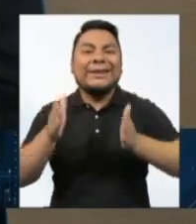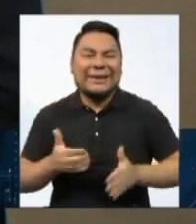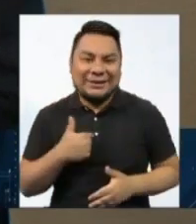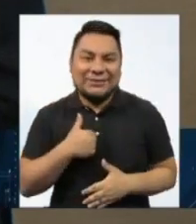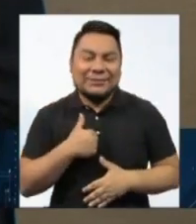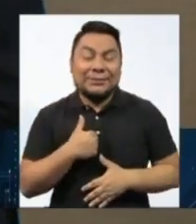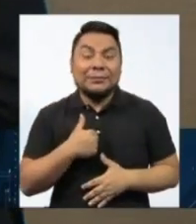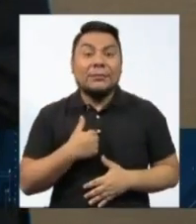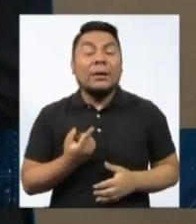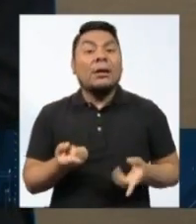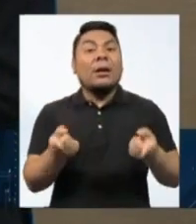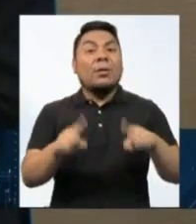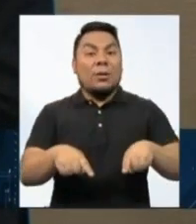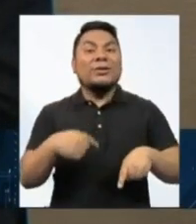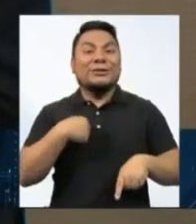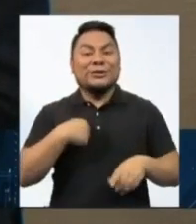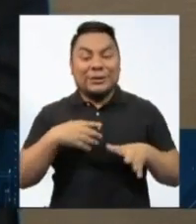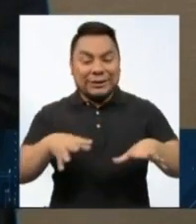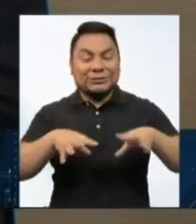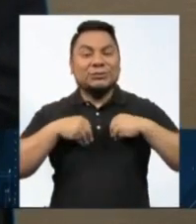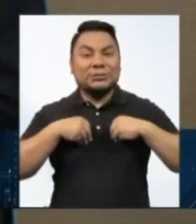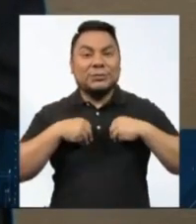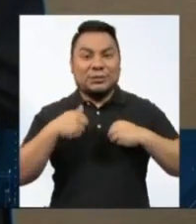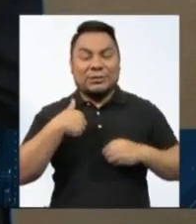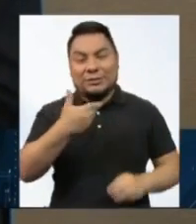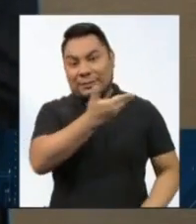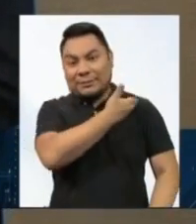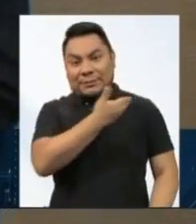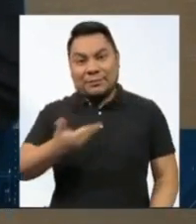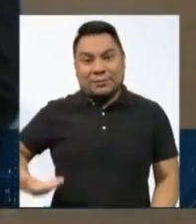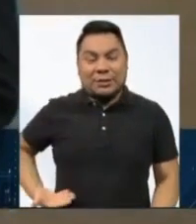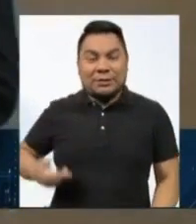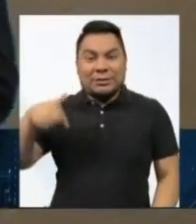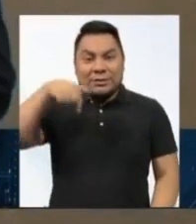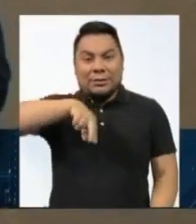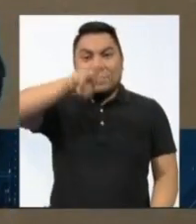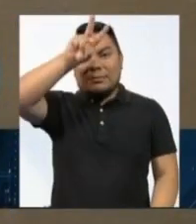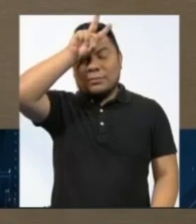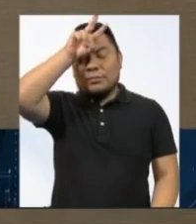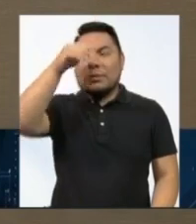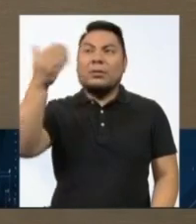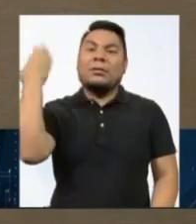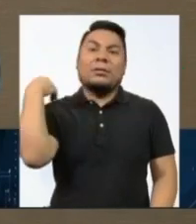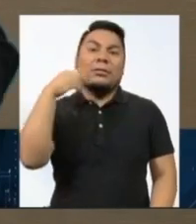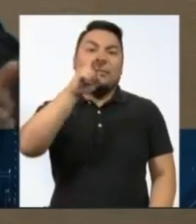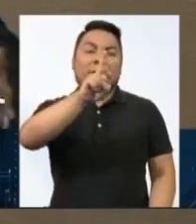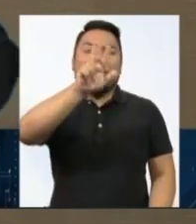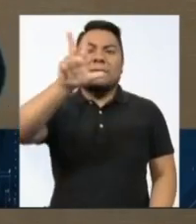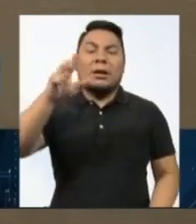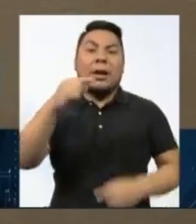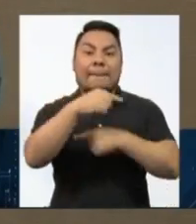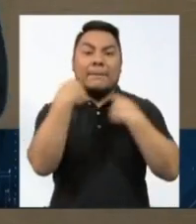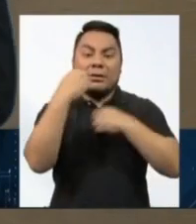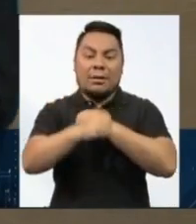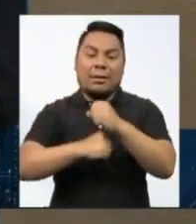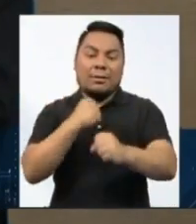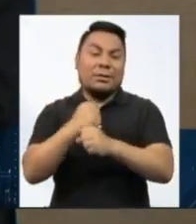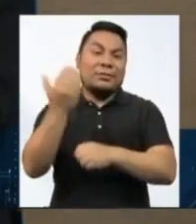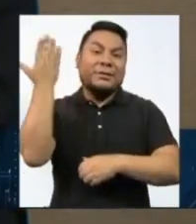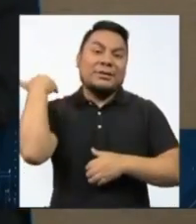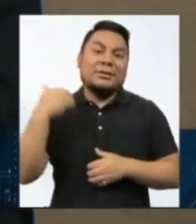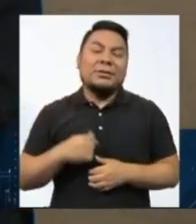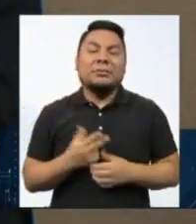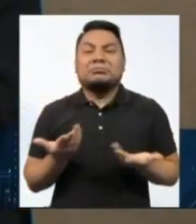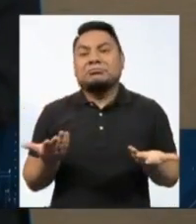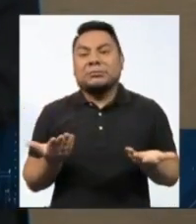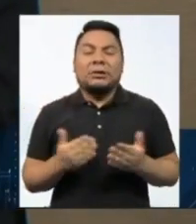cuando asumo la presidencia del Perú, el 23 de marzo del año pasado, hace